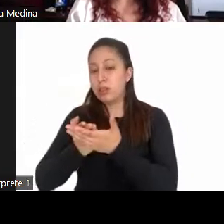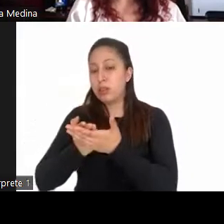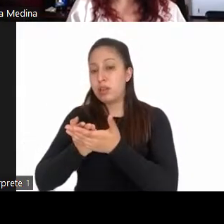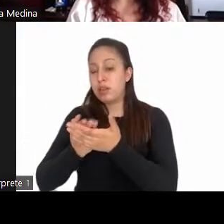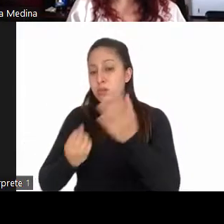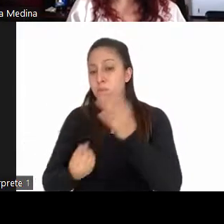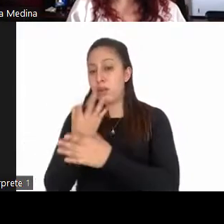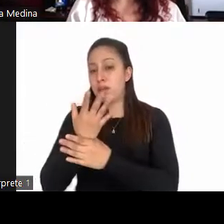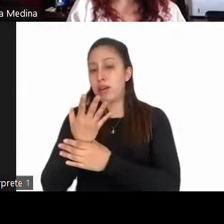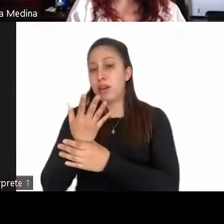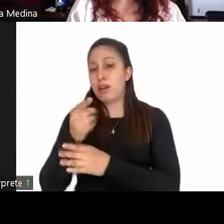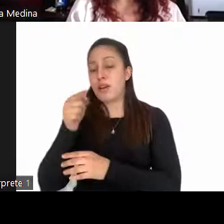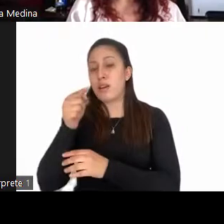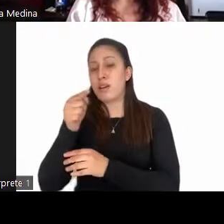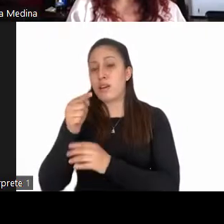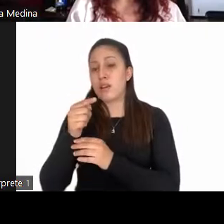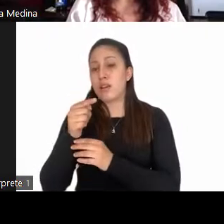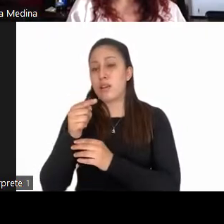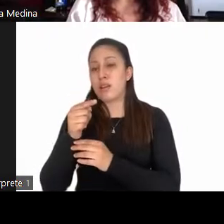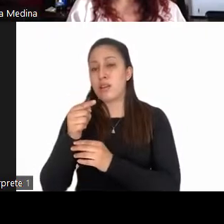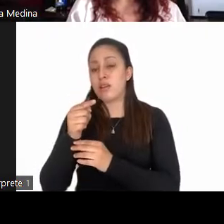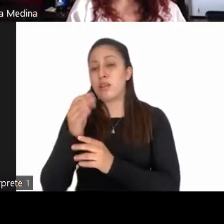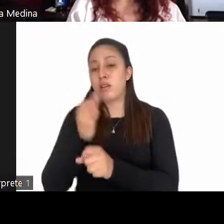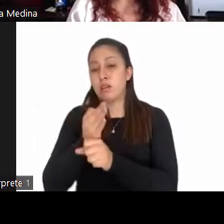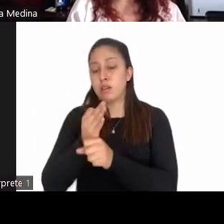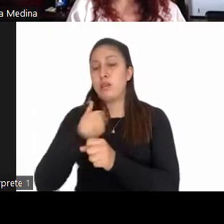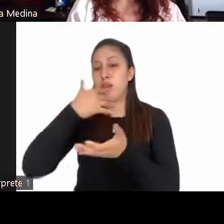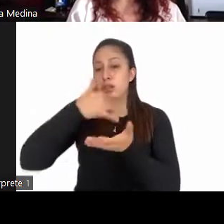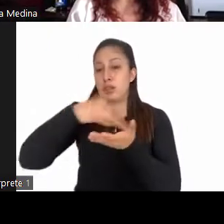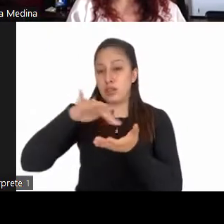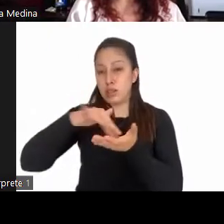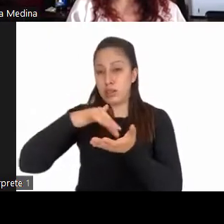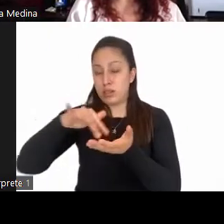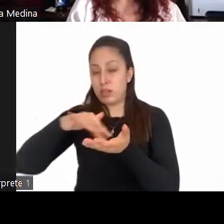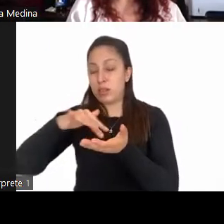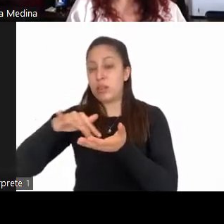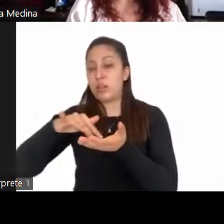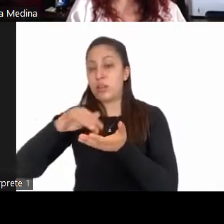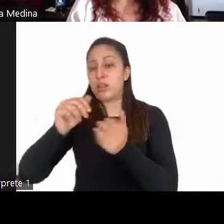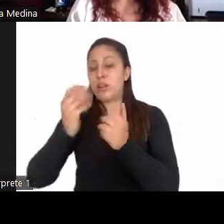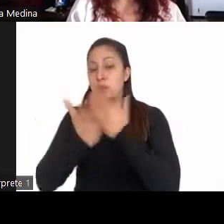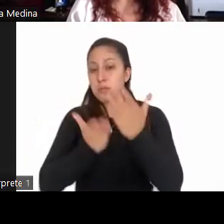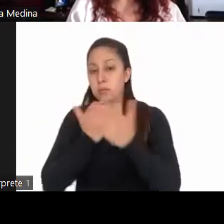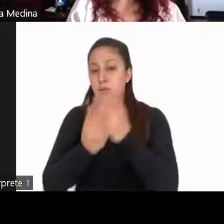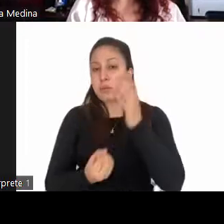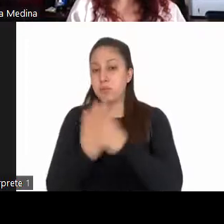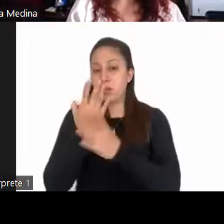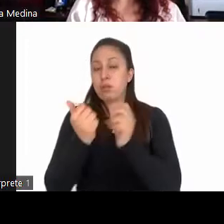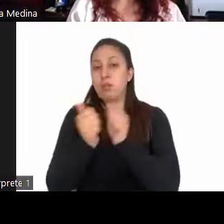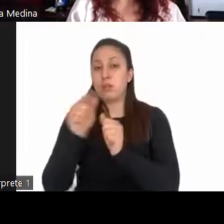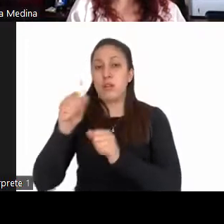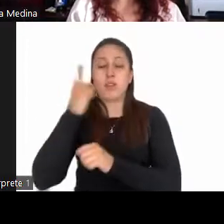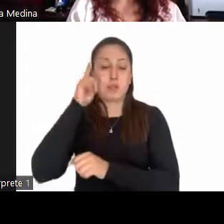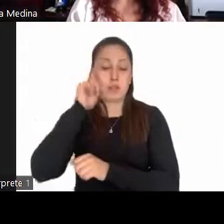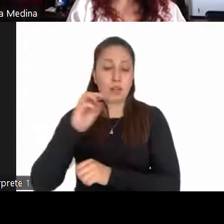de dictamen en mención. Realizaré la lectura de la propuesta ya con la modificación solicitada por la